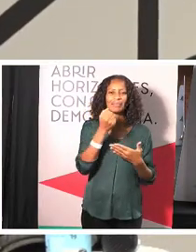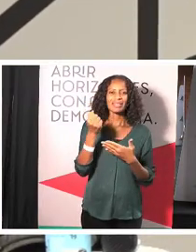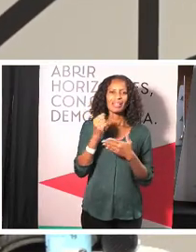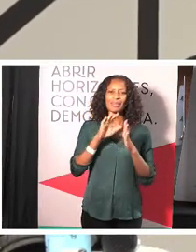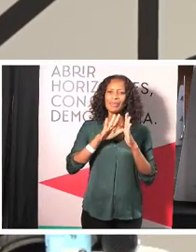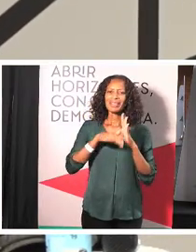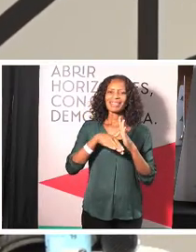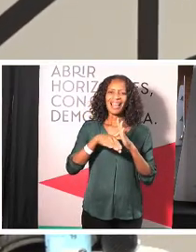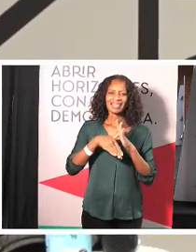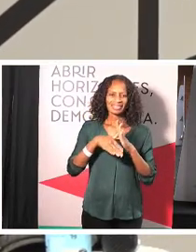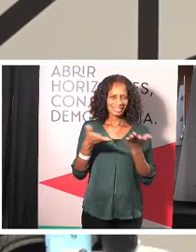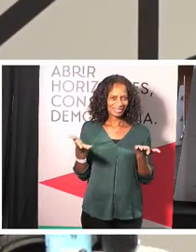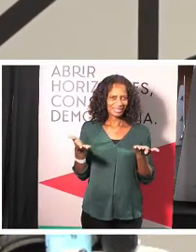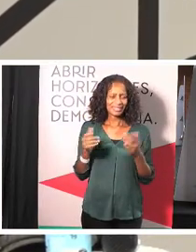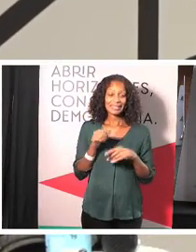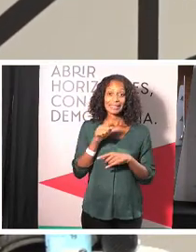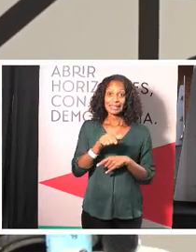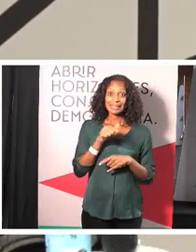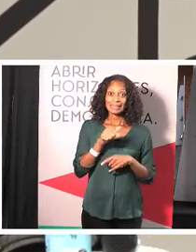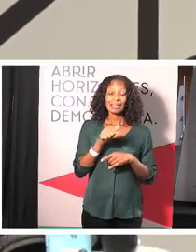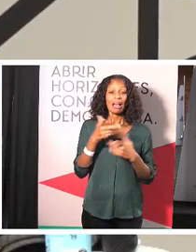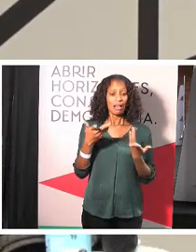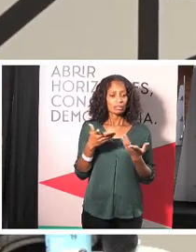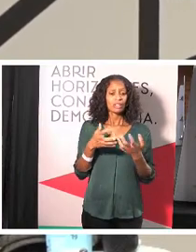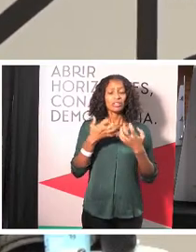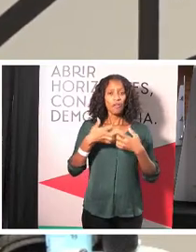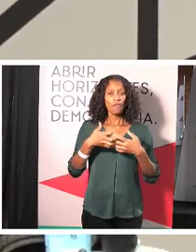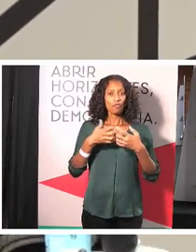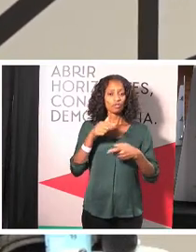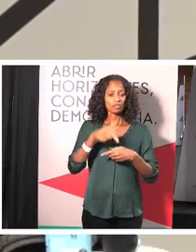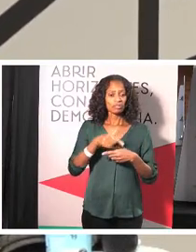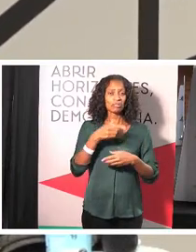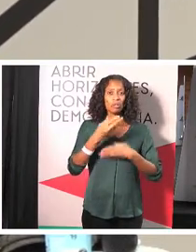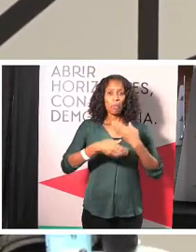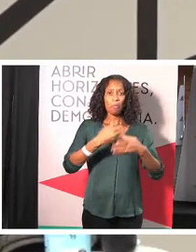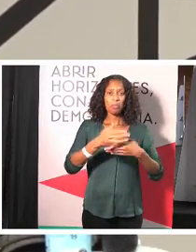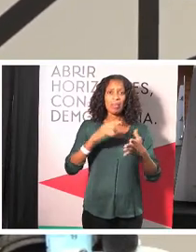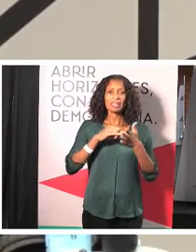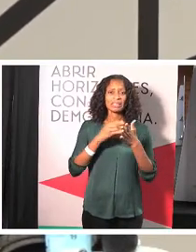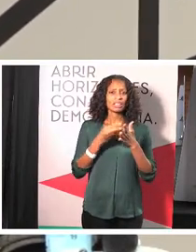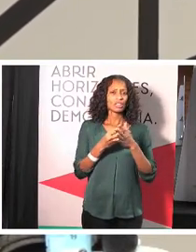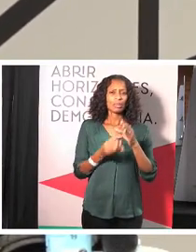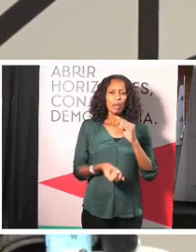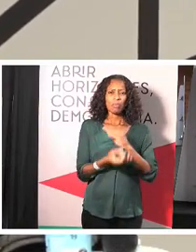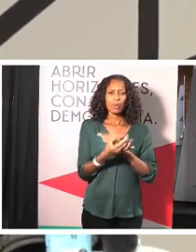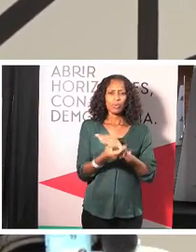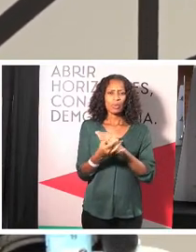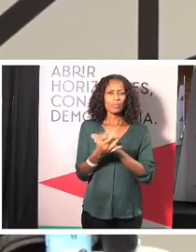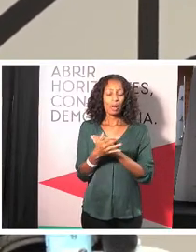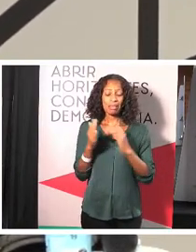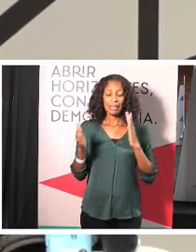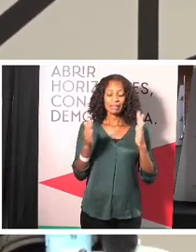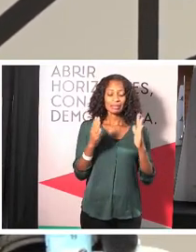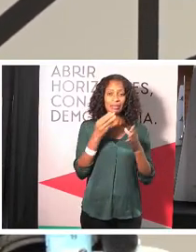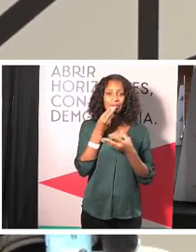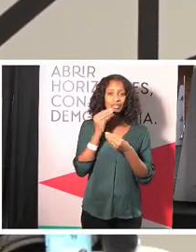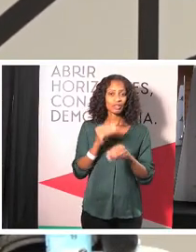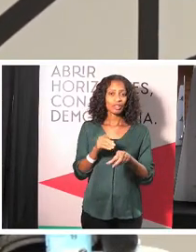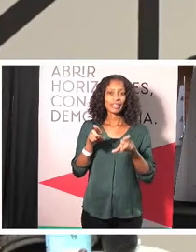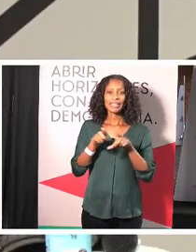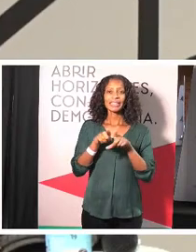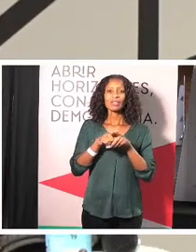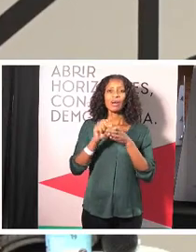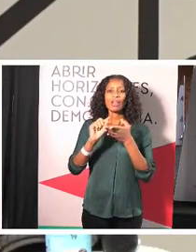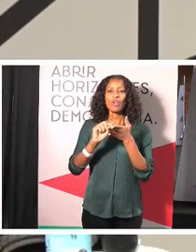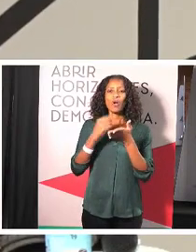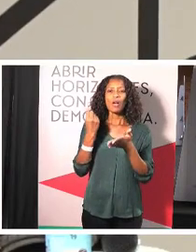forma que es tan instrumental, tan funcional a la reproducción del sistema en este momento histórico como lo fue el contrato de trabajo por